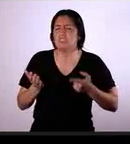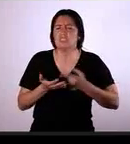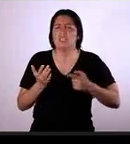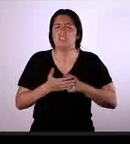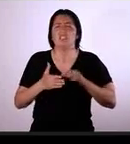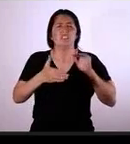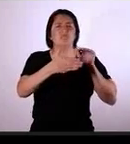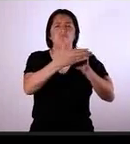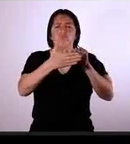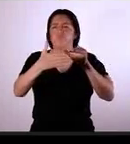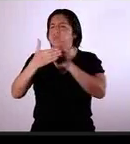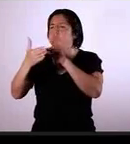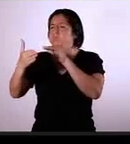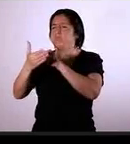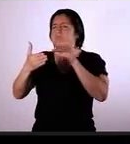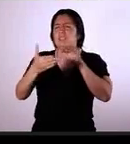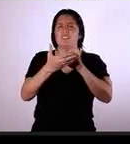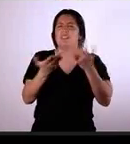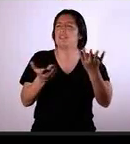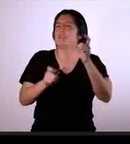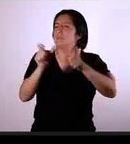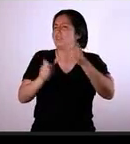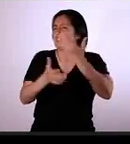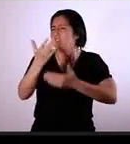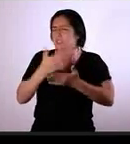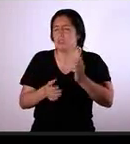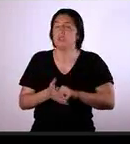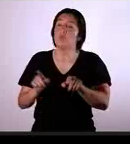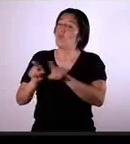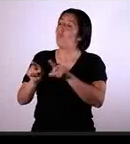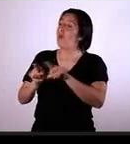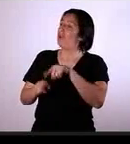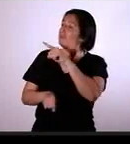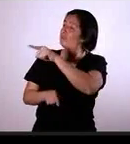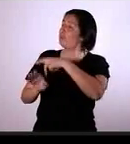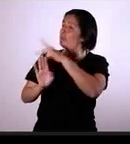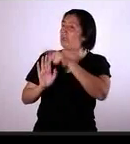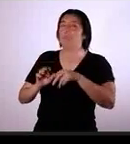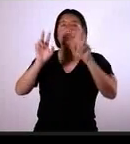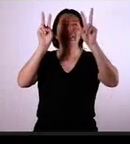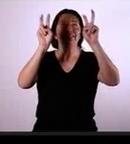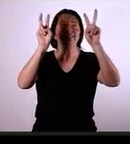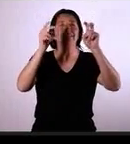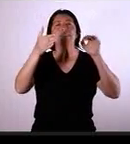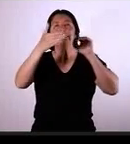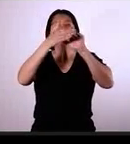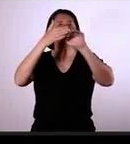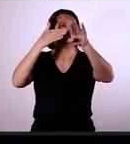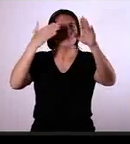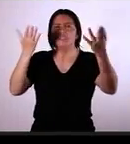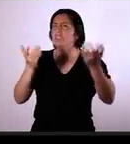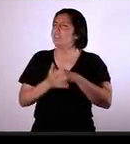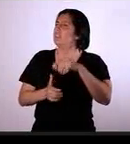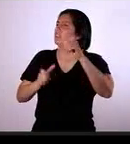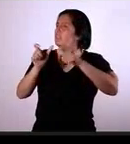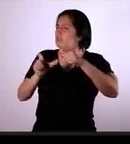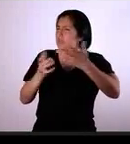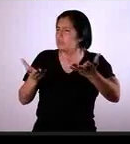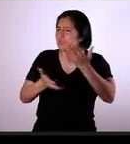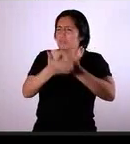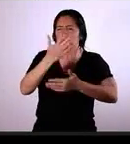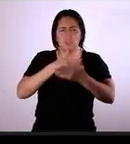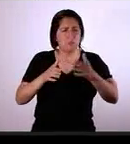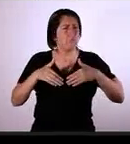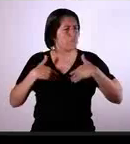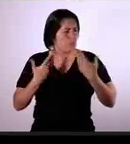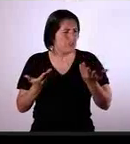estas barreras de acceso a las personas con discapacidad. Como tu programa, queremos que esto sea sin barreras, ¿no? Queremos que las personas con